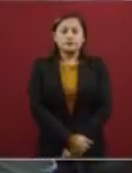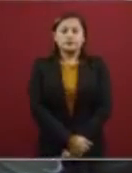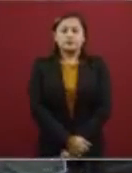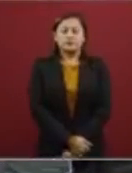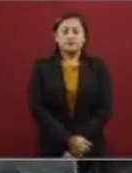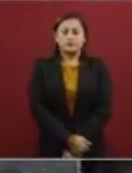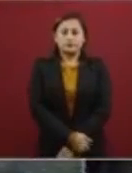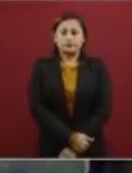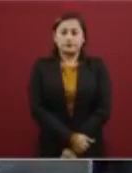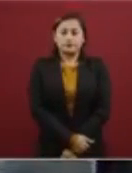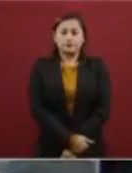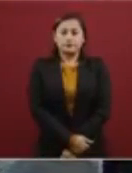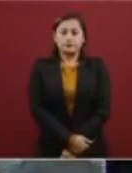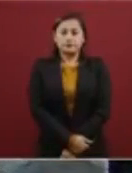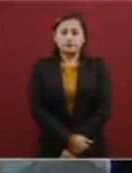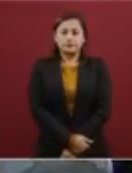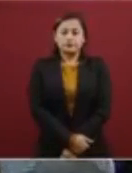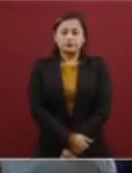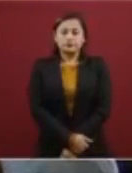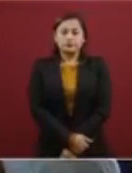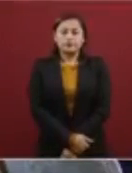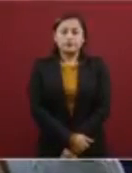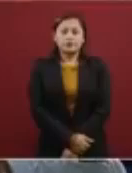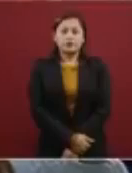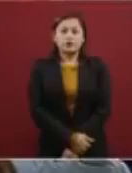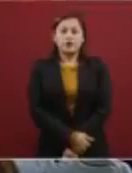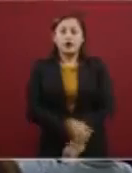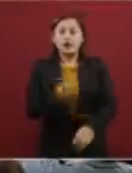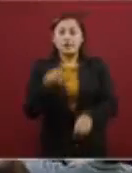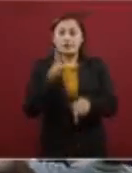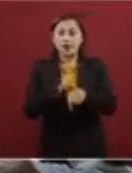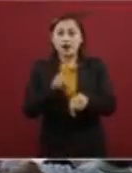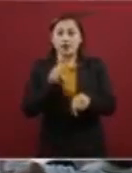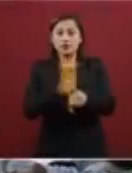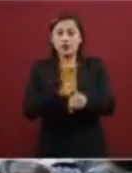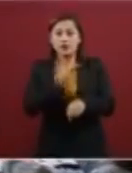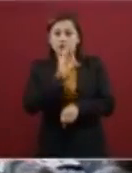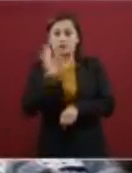Promedio diario. Es que no lo oyen aquí. Promedio diario.